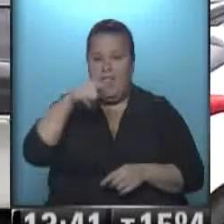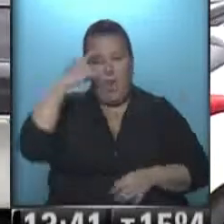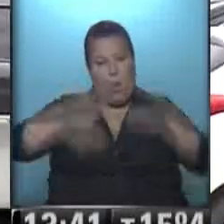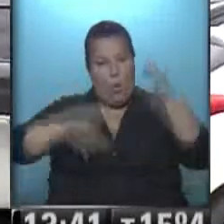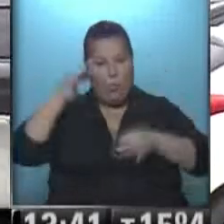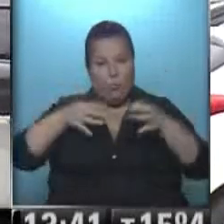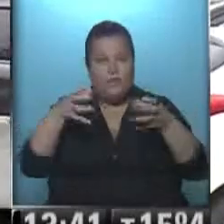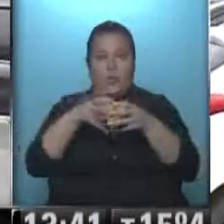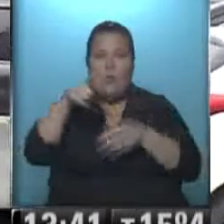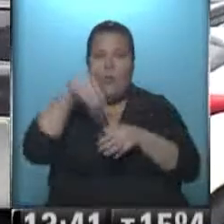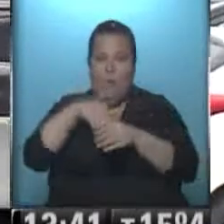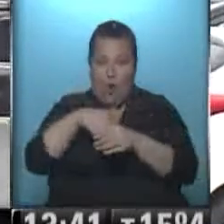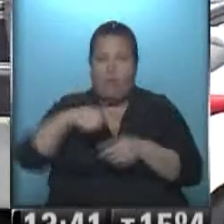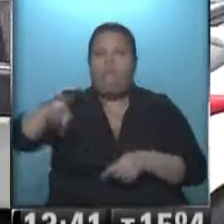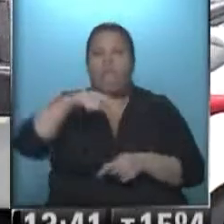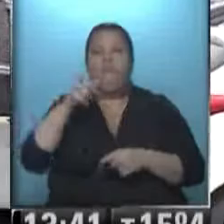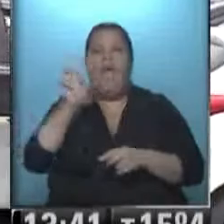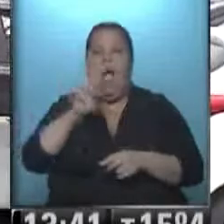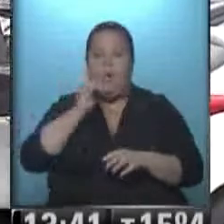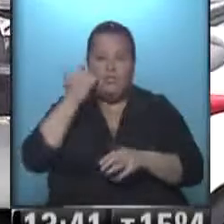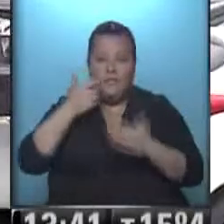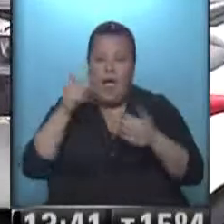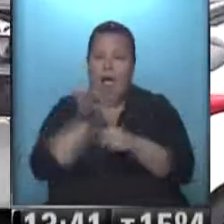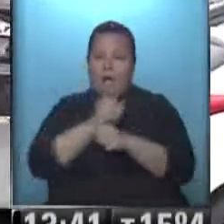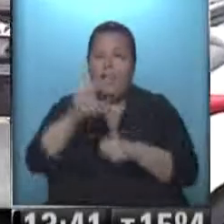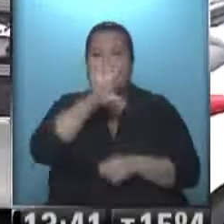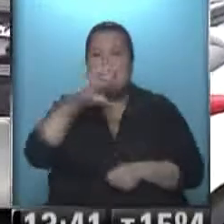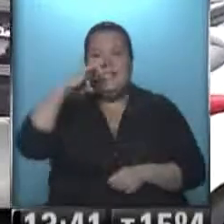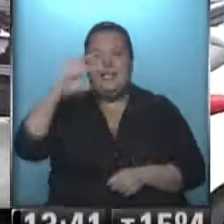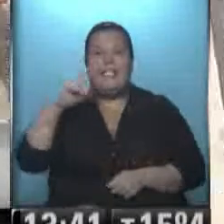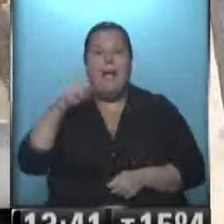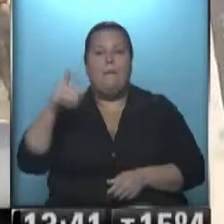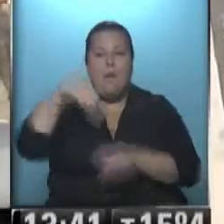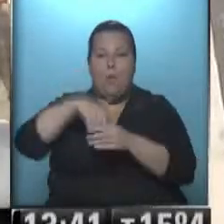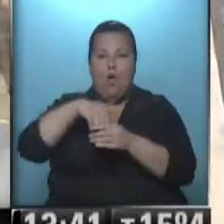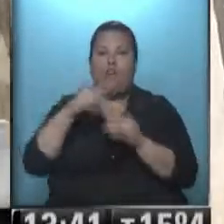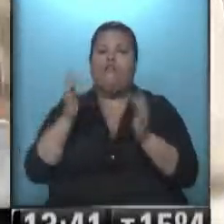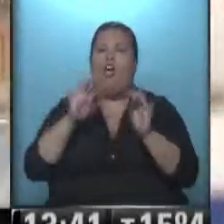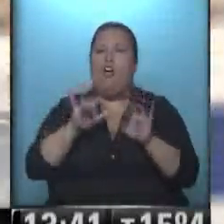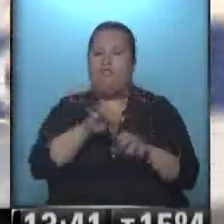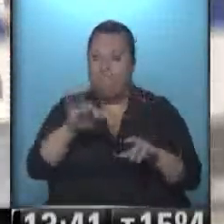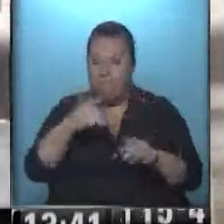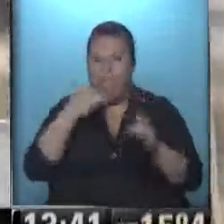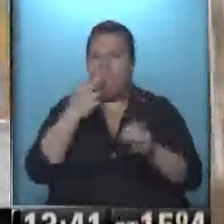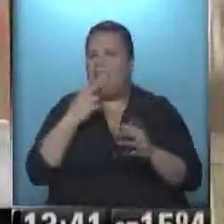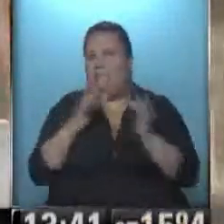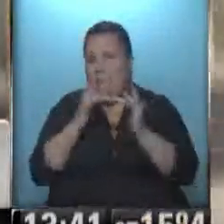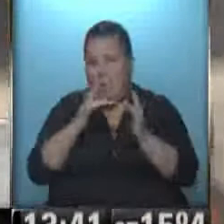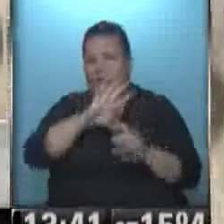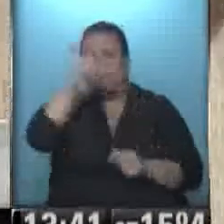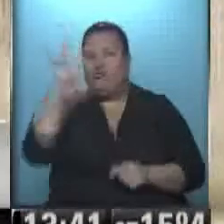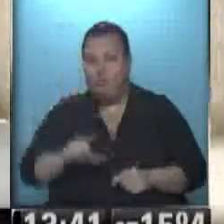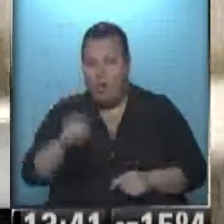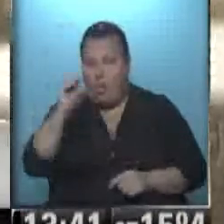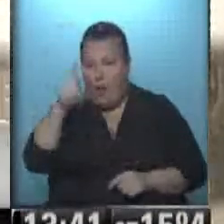justicia electoral. Para ello se habilitarán 570.000 urnas electrónicas en todo el territorio, lo que